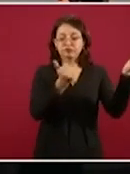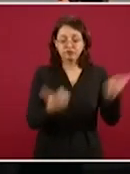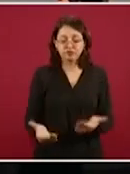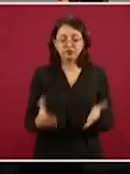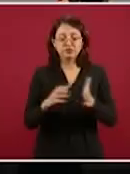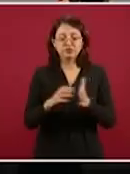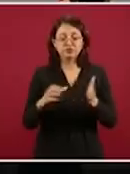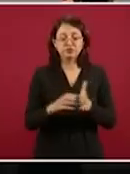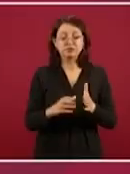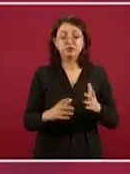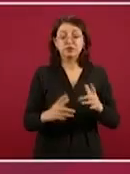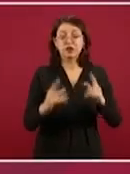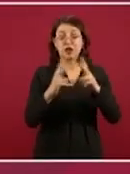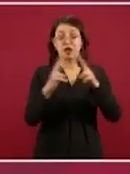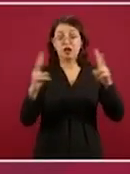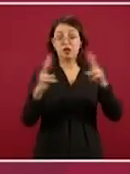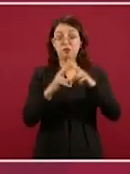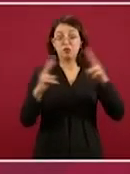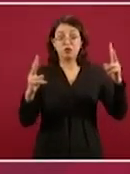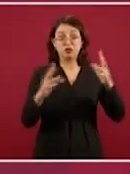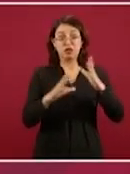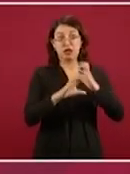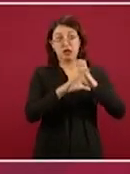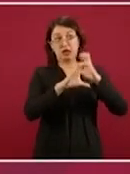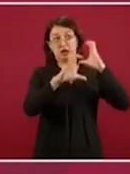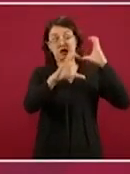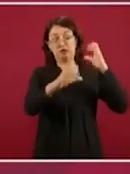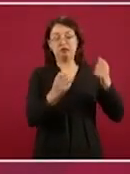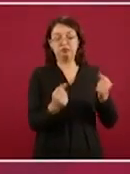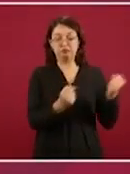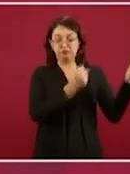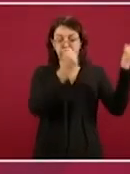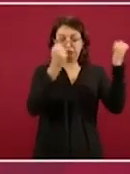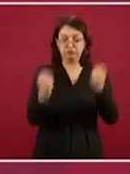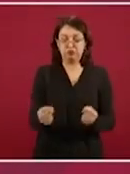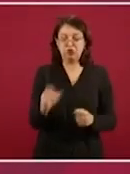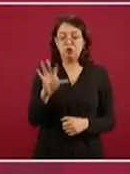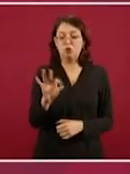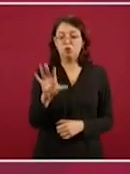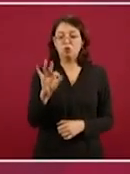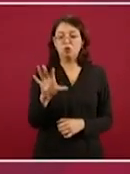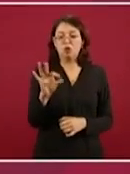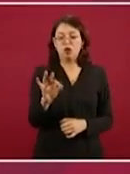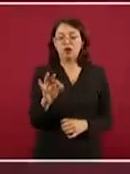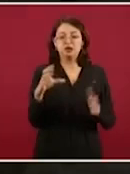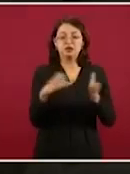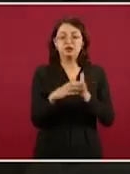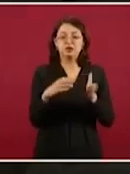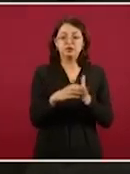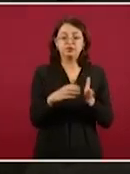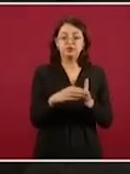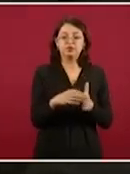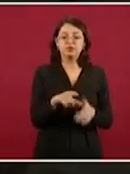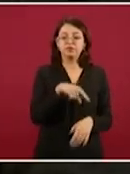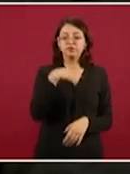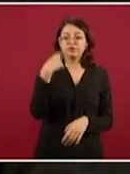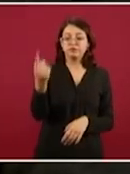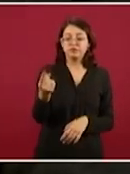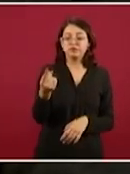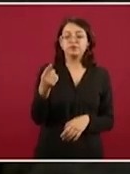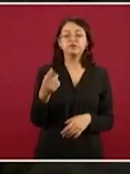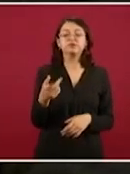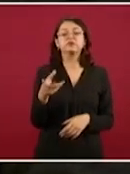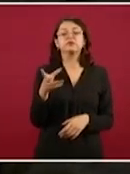de 3 toneladas, como 40 cajas. Y aquí cerquita, en el Hotel Canadá, se renta, venían